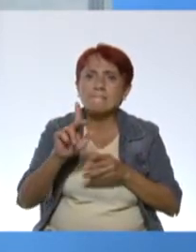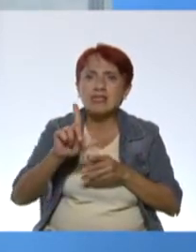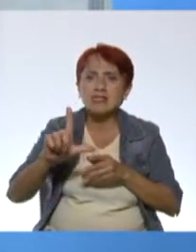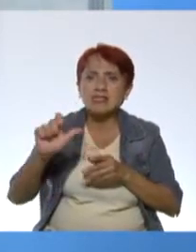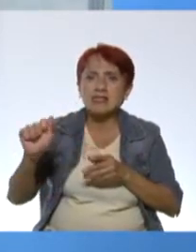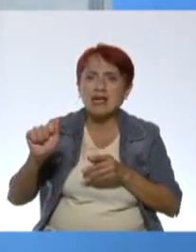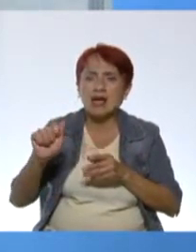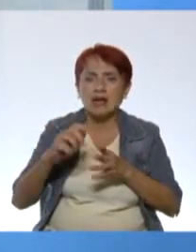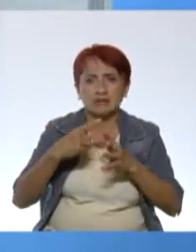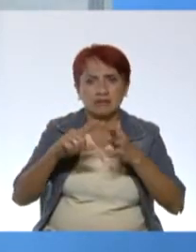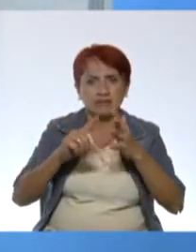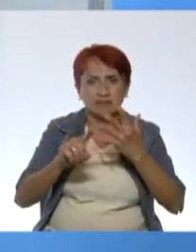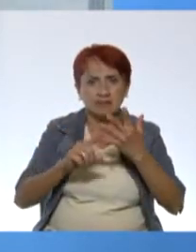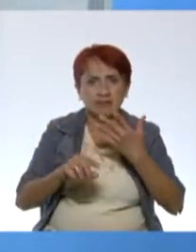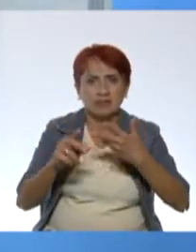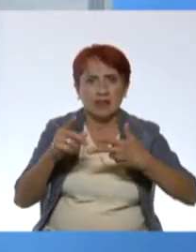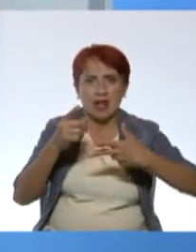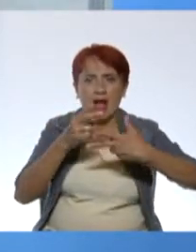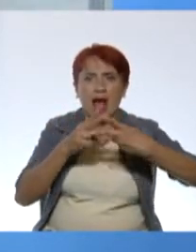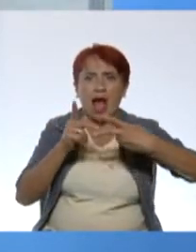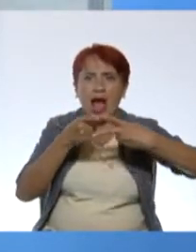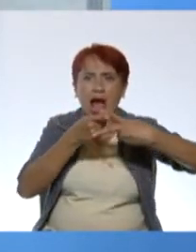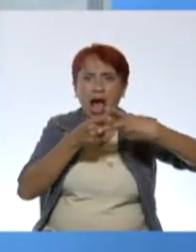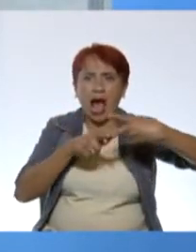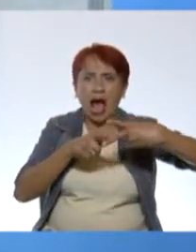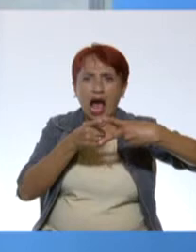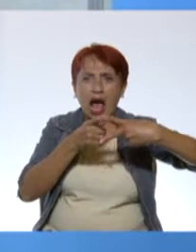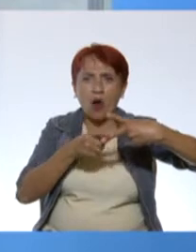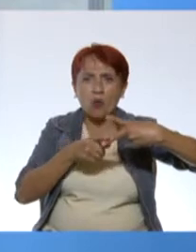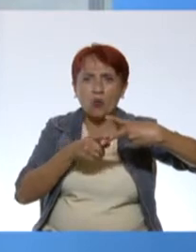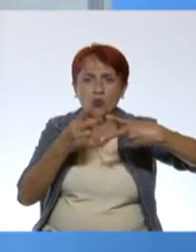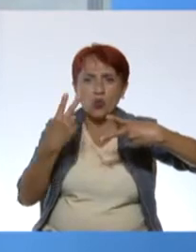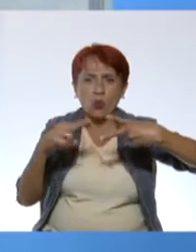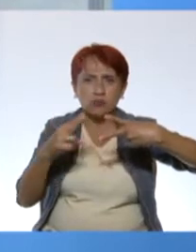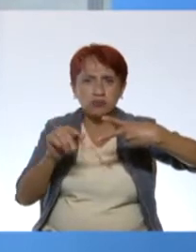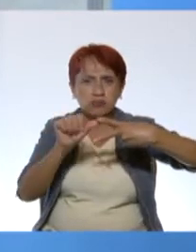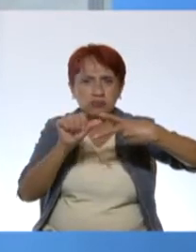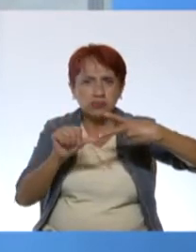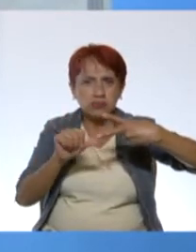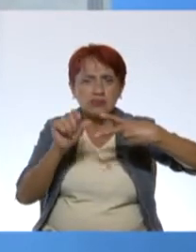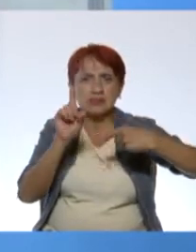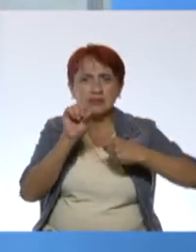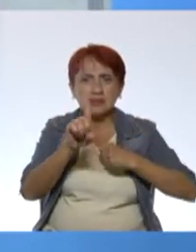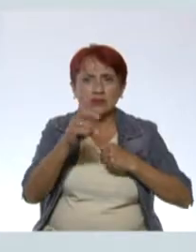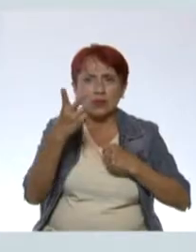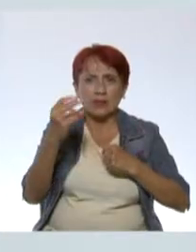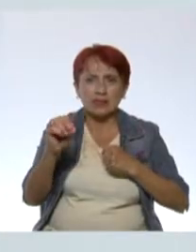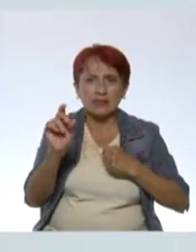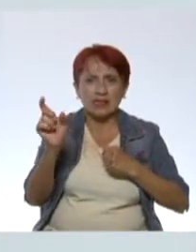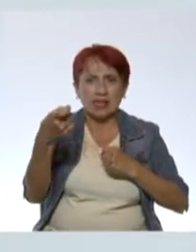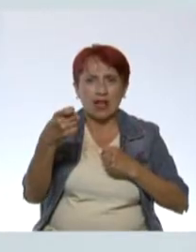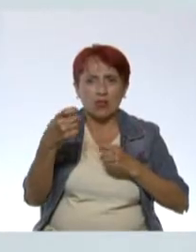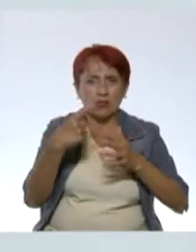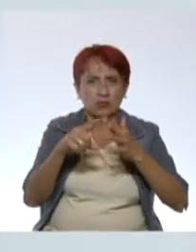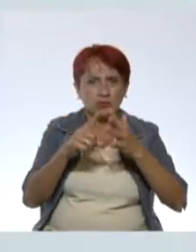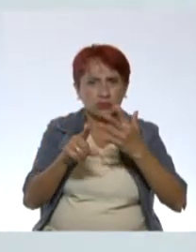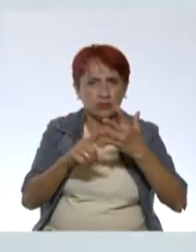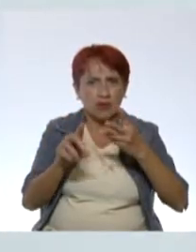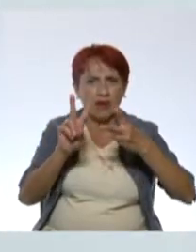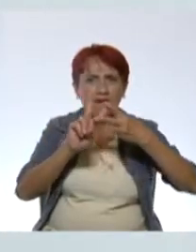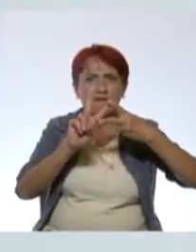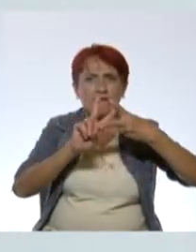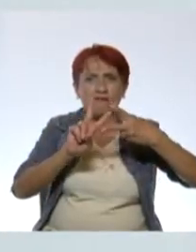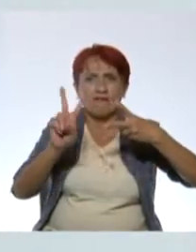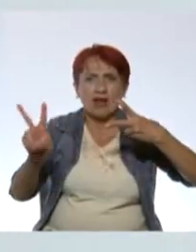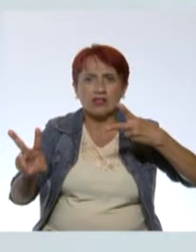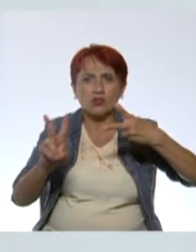el ángulo va a estar en este punto, que serían esos 120 grados. ¿Ok? Fíjense que el